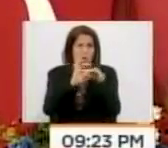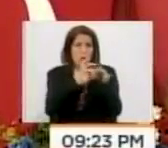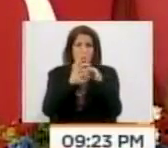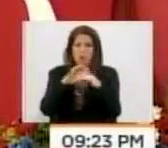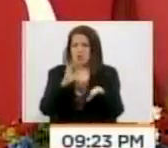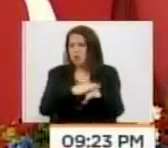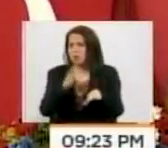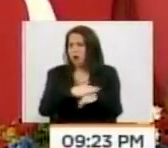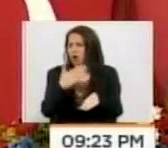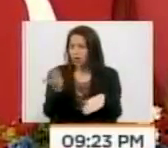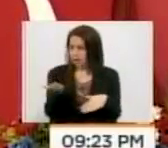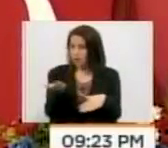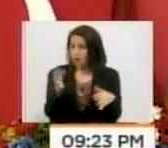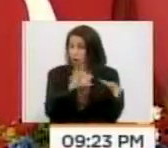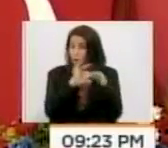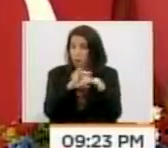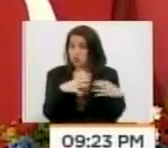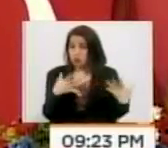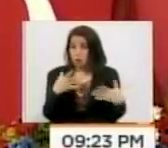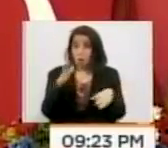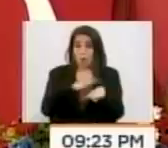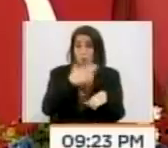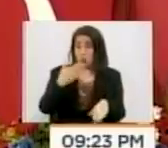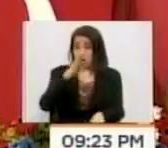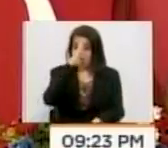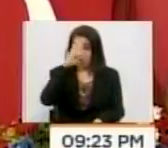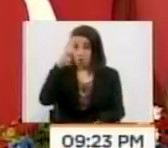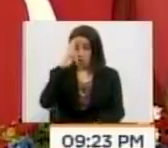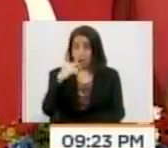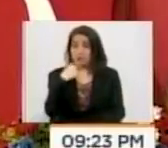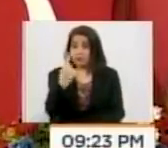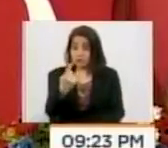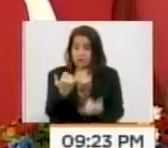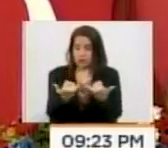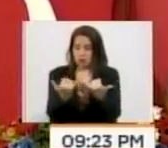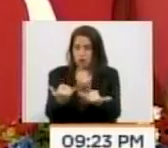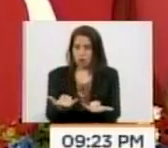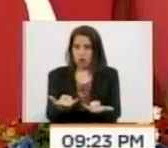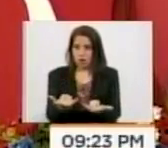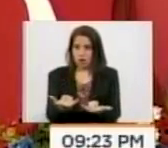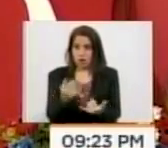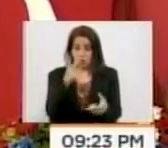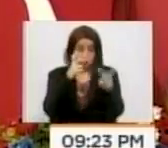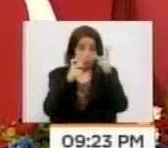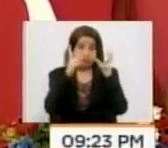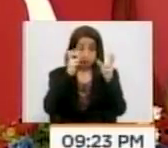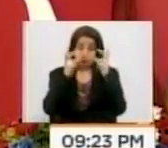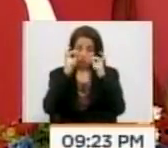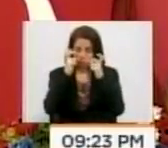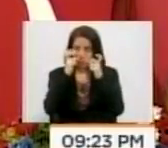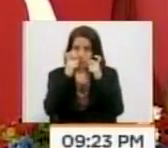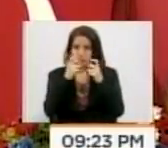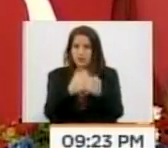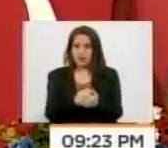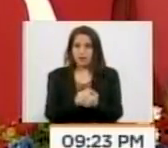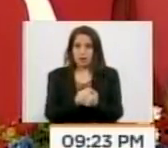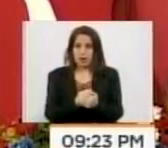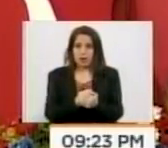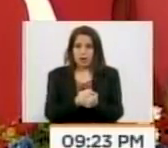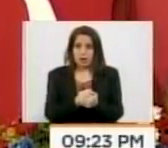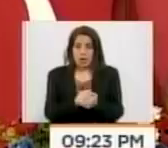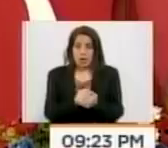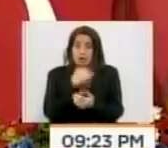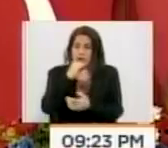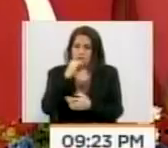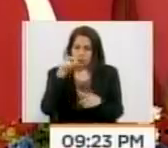así? Por lo que Diosdado estaba diciendo ahora. Yo lo venía escuchando en el programa Con el